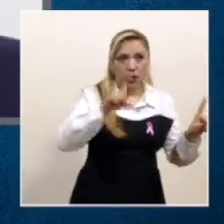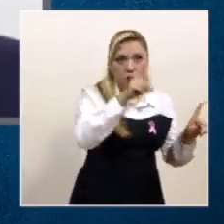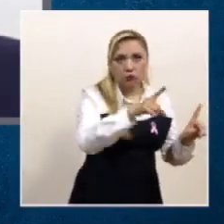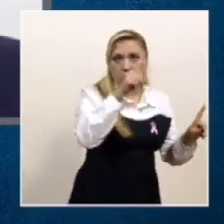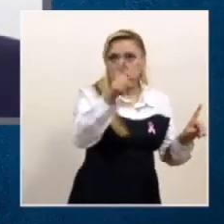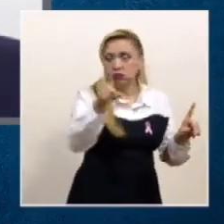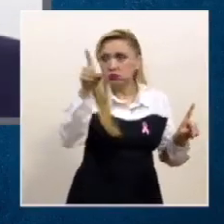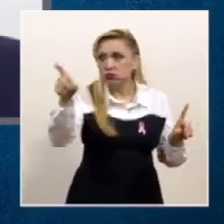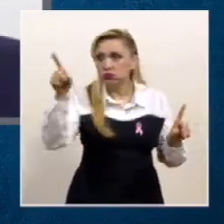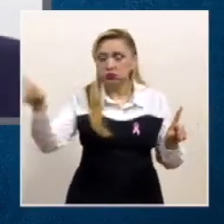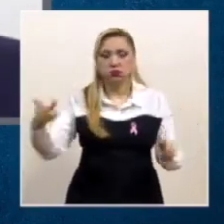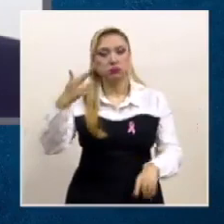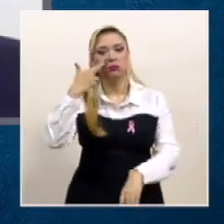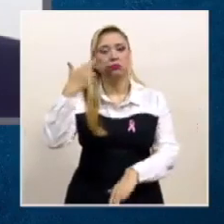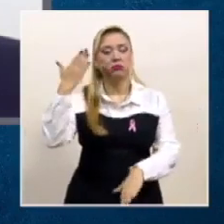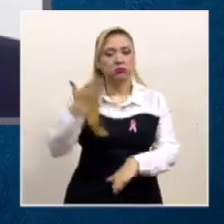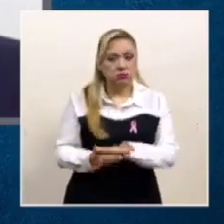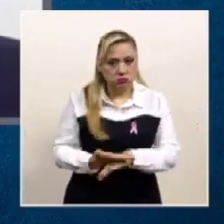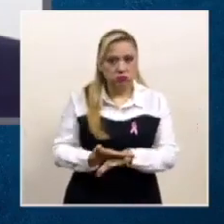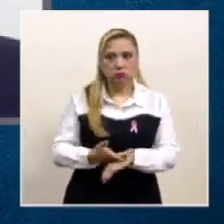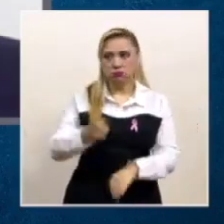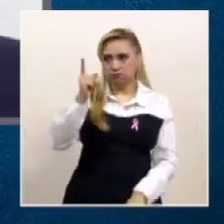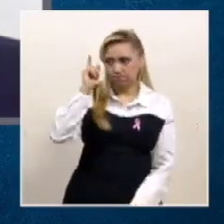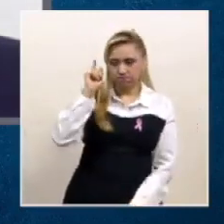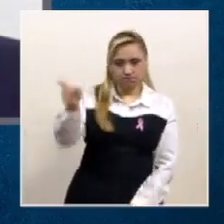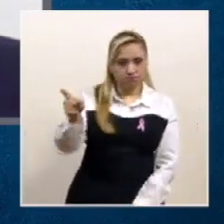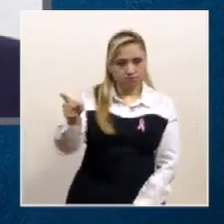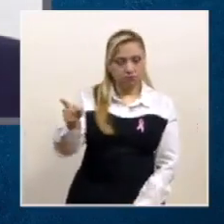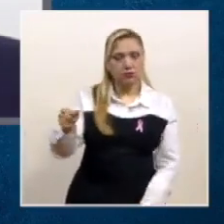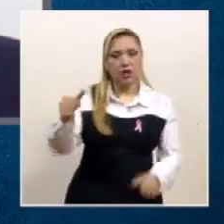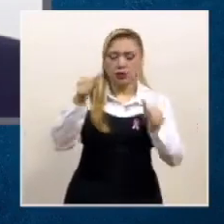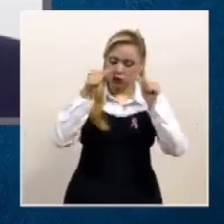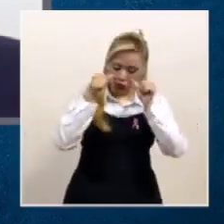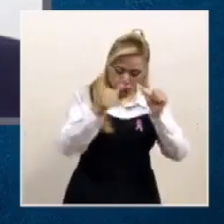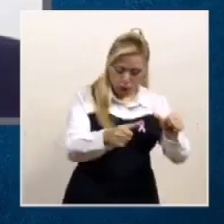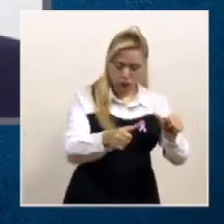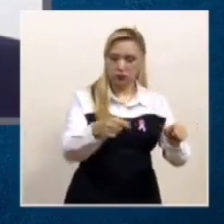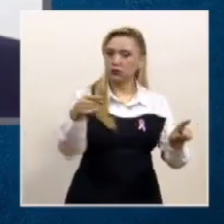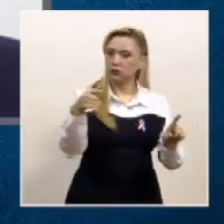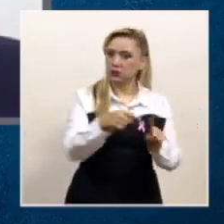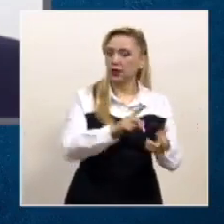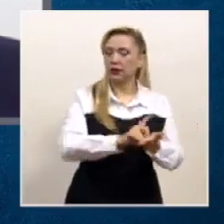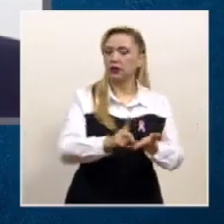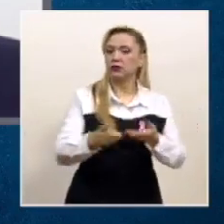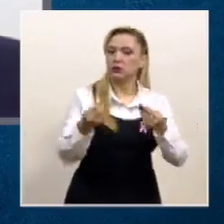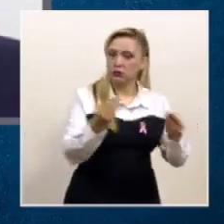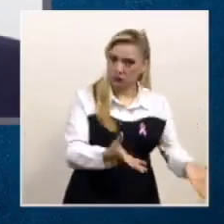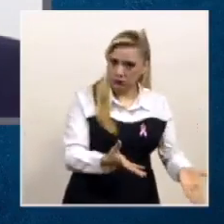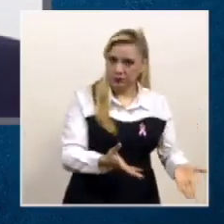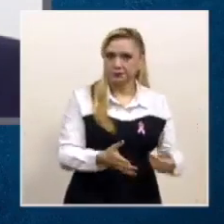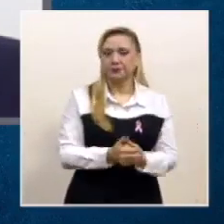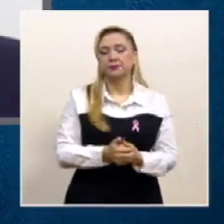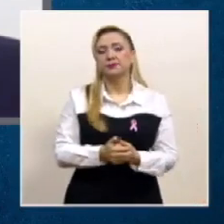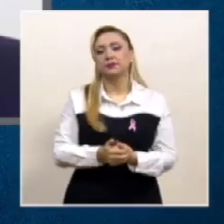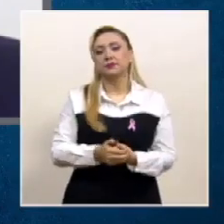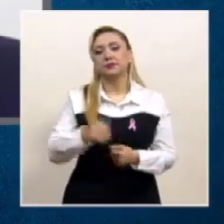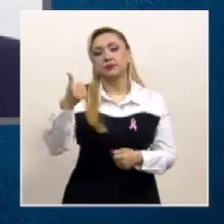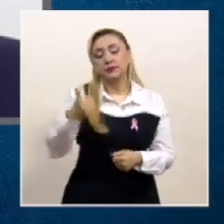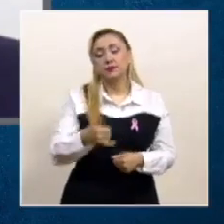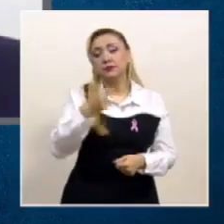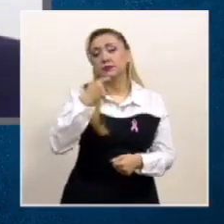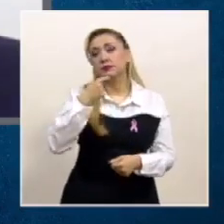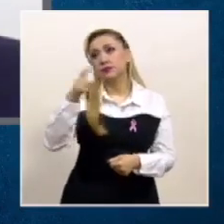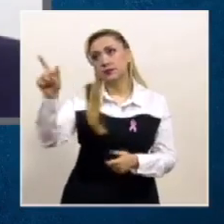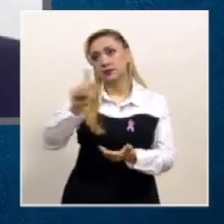son responsables o que le han dado la responsabilidad de atender determinados derechos. Así bien, la convención establece el